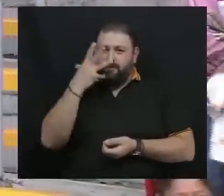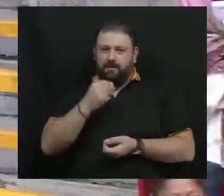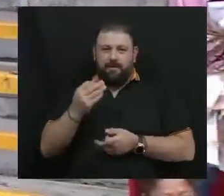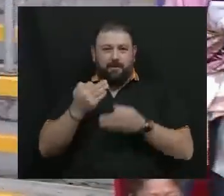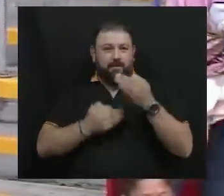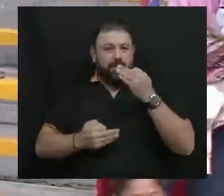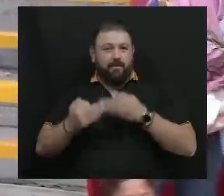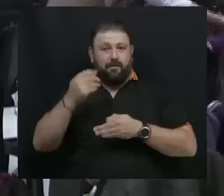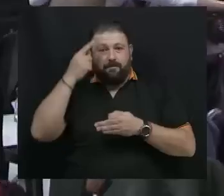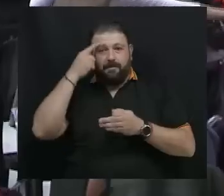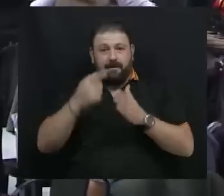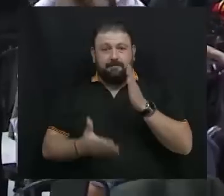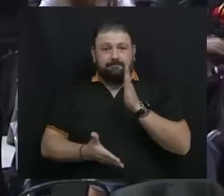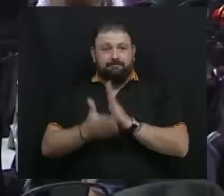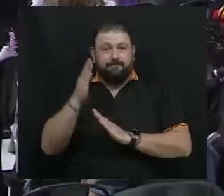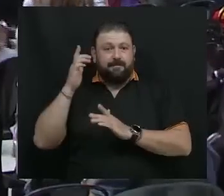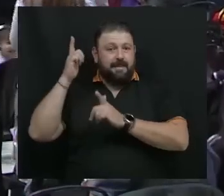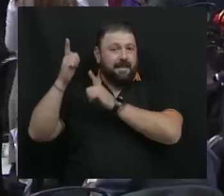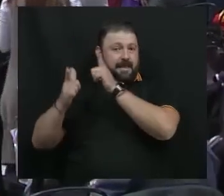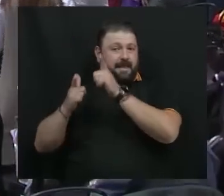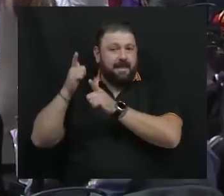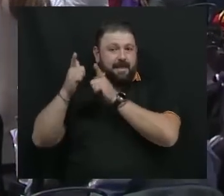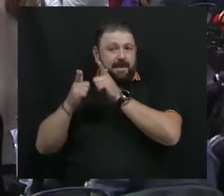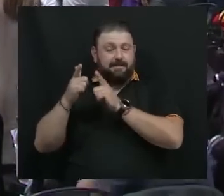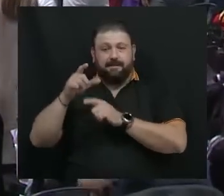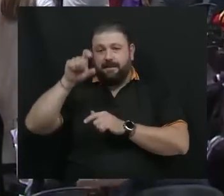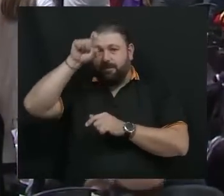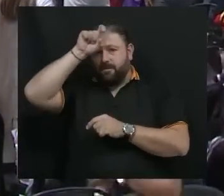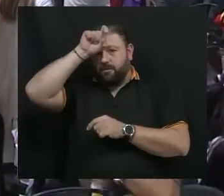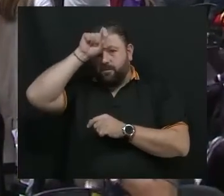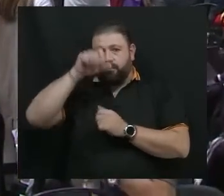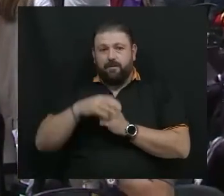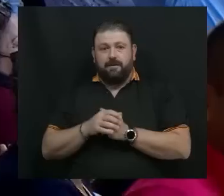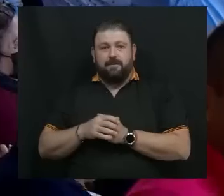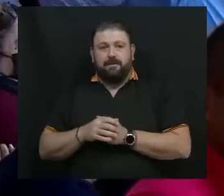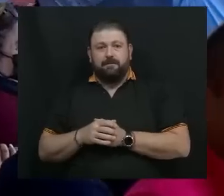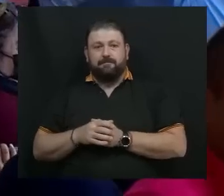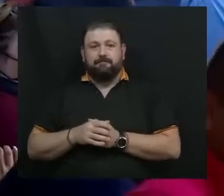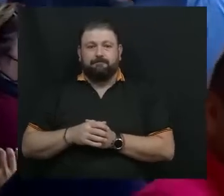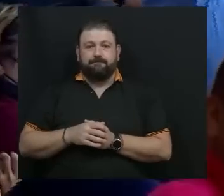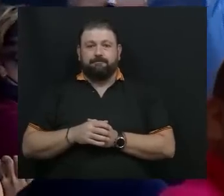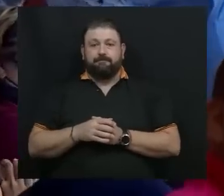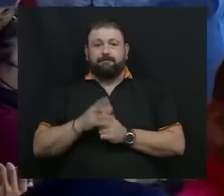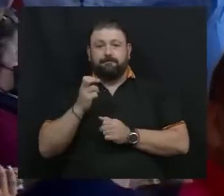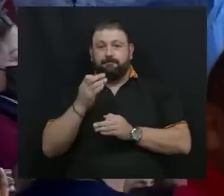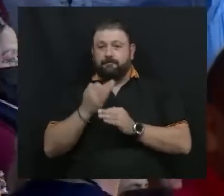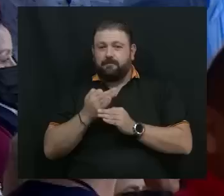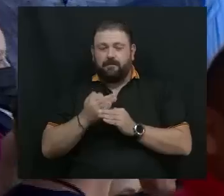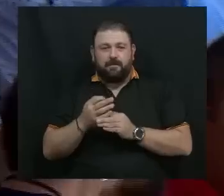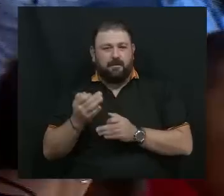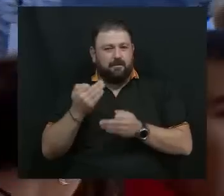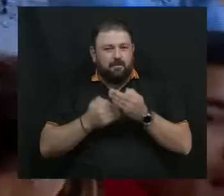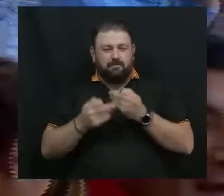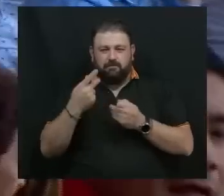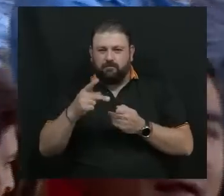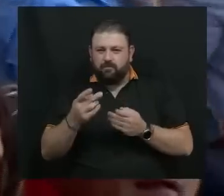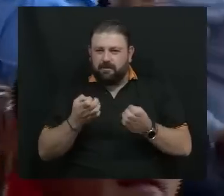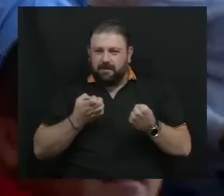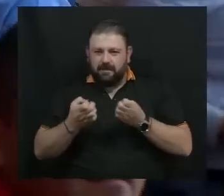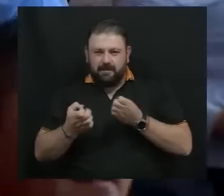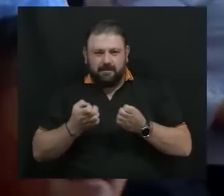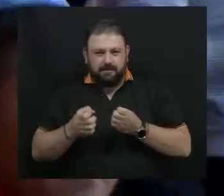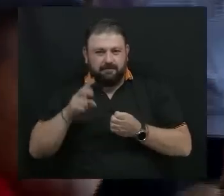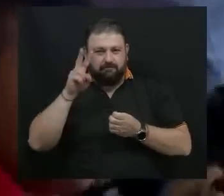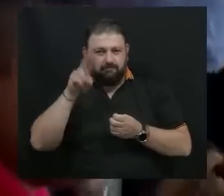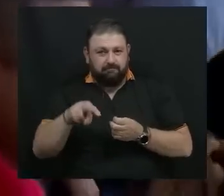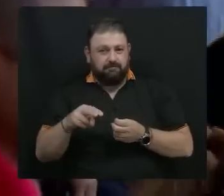pie los que están calificando a Grecia y Turquía. Vamos a hacer el ejercicio. Presten mucha atención. Vamos a hacer un ejercicio. Miren la cantidad de